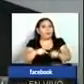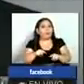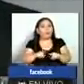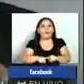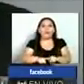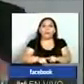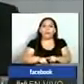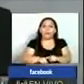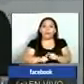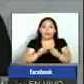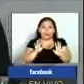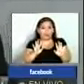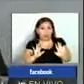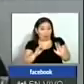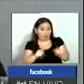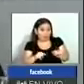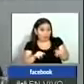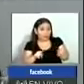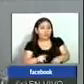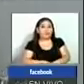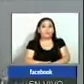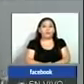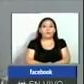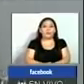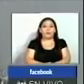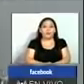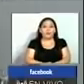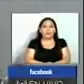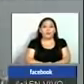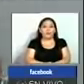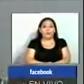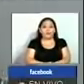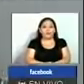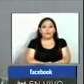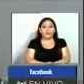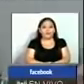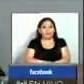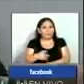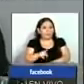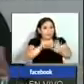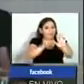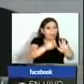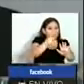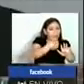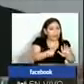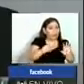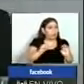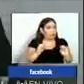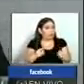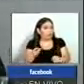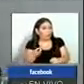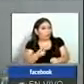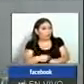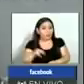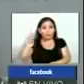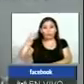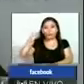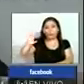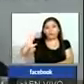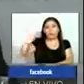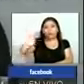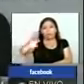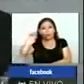Definitivamente O sea Si se va a estar Por ejemplo Reunido Por seis días Se tiene prácticamente El 95%